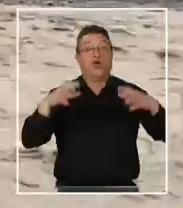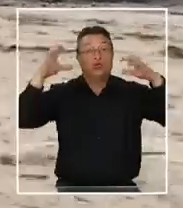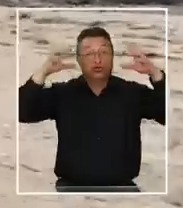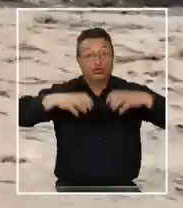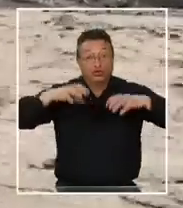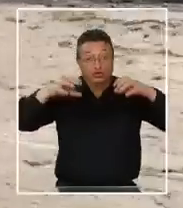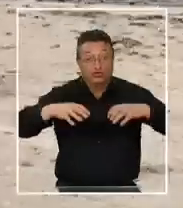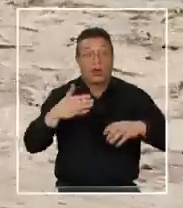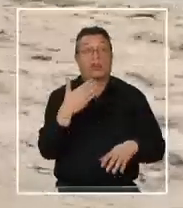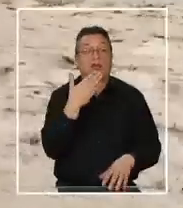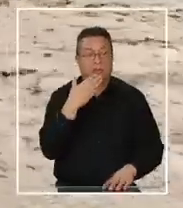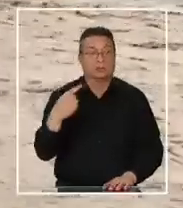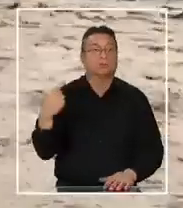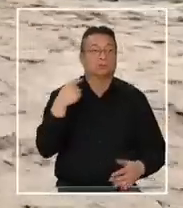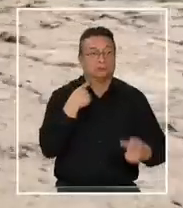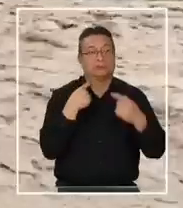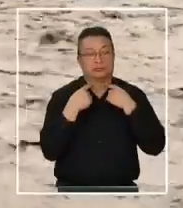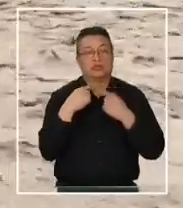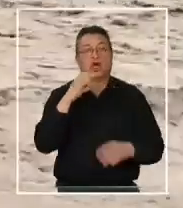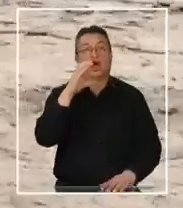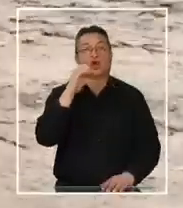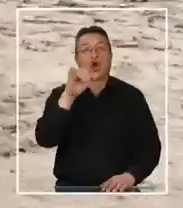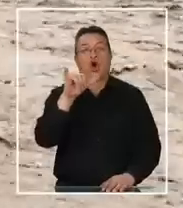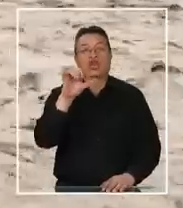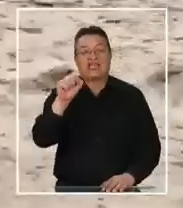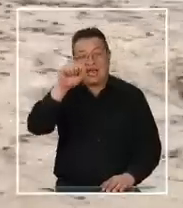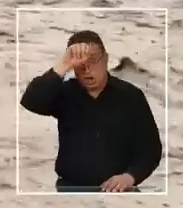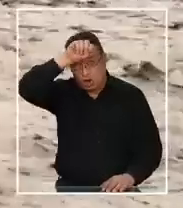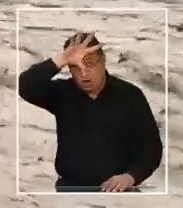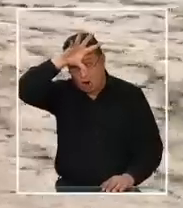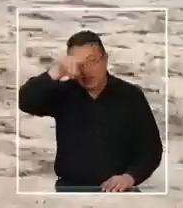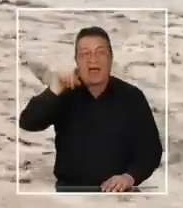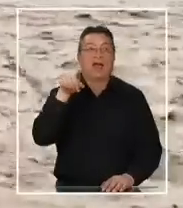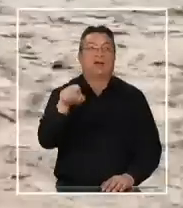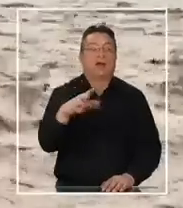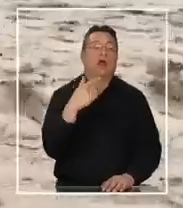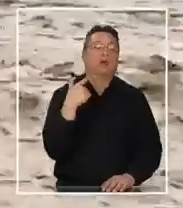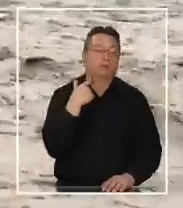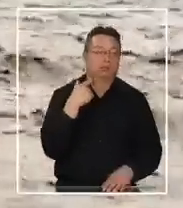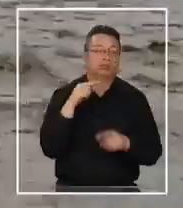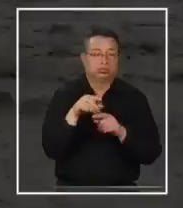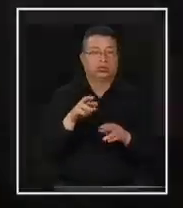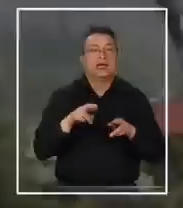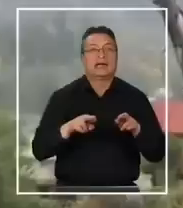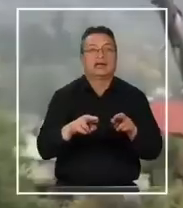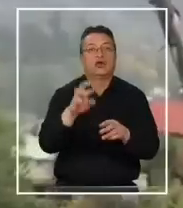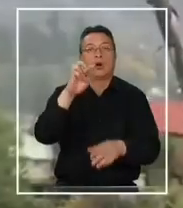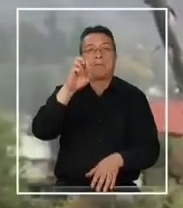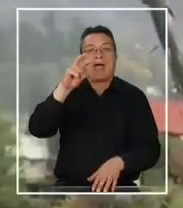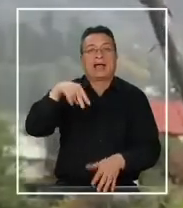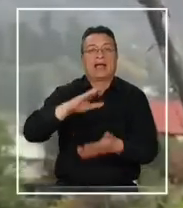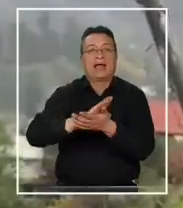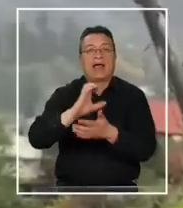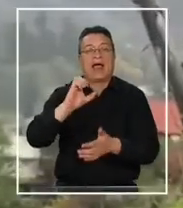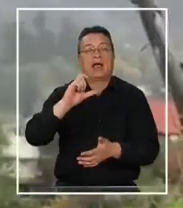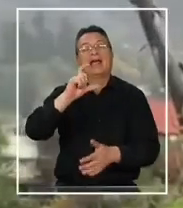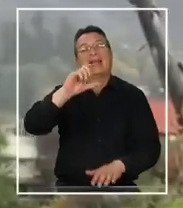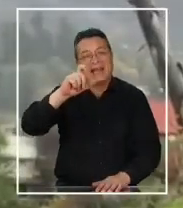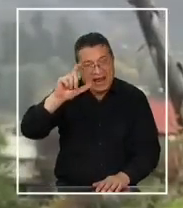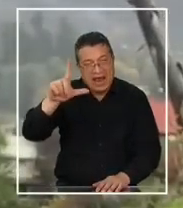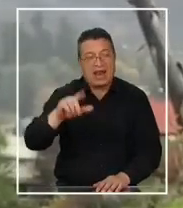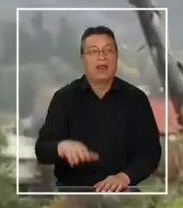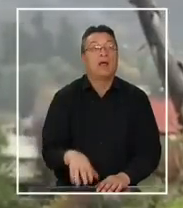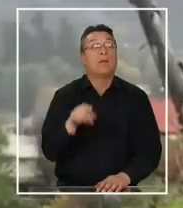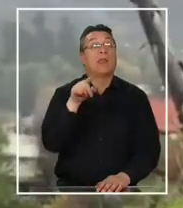lluvias también golpearon con fuerza a Coya, donde inquietud generó la crecida del río Pangal. Acá tenemos varios puntos críticos acá en la